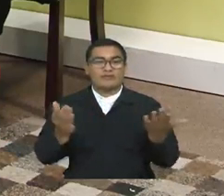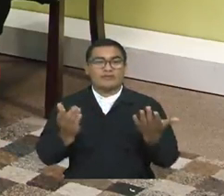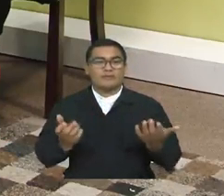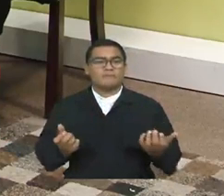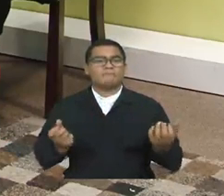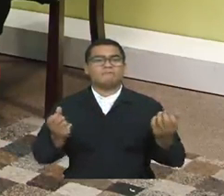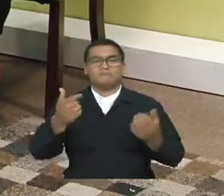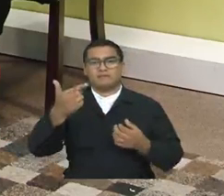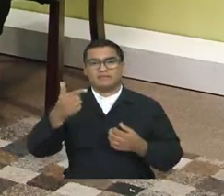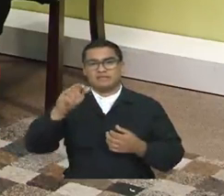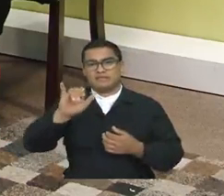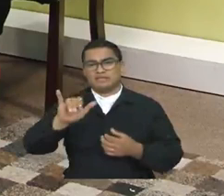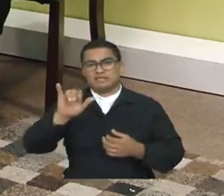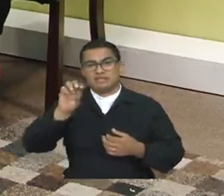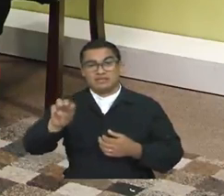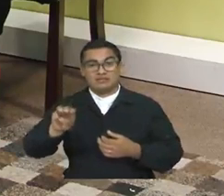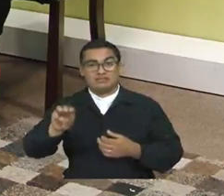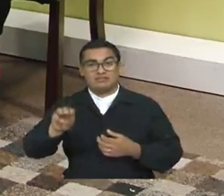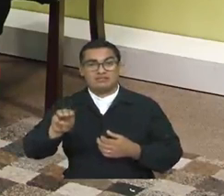ejercicio y siguen